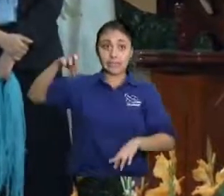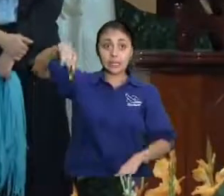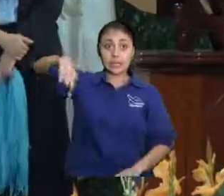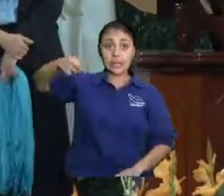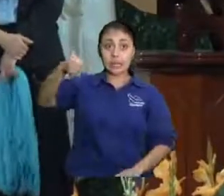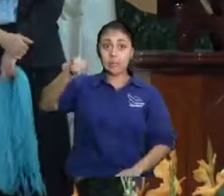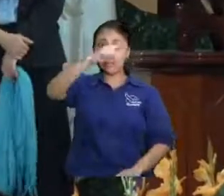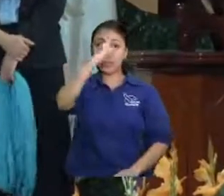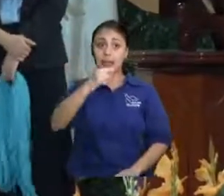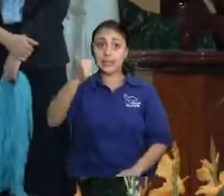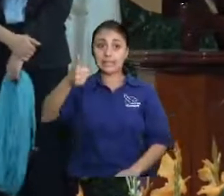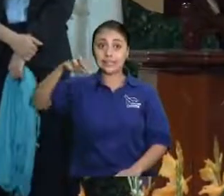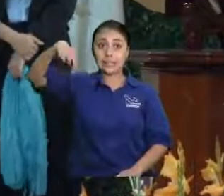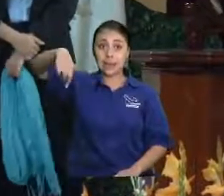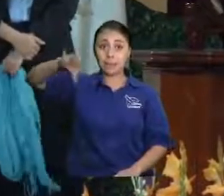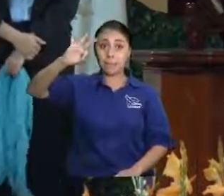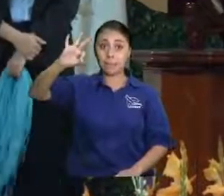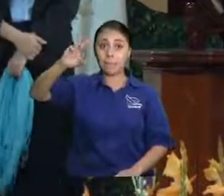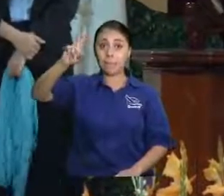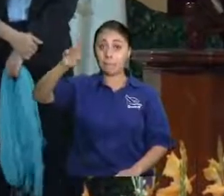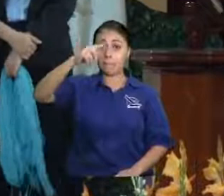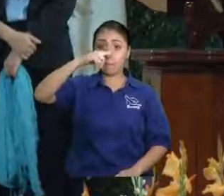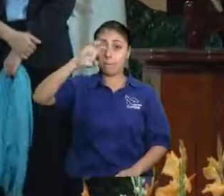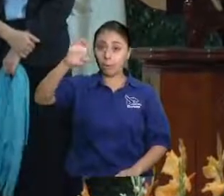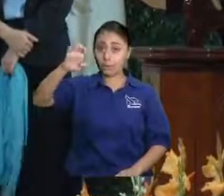En el tiempo mío, pues, para sacar pasaporte.